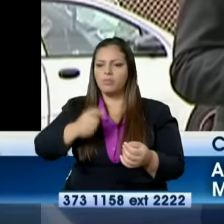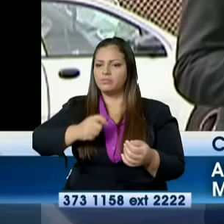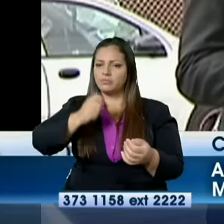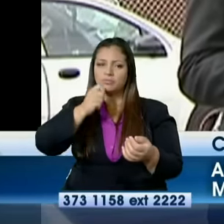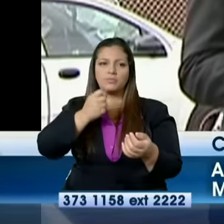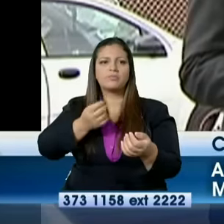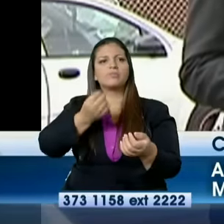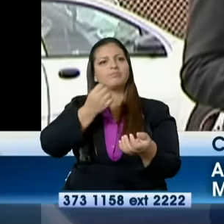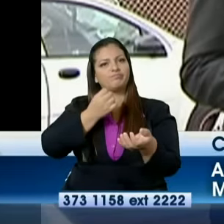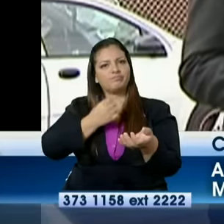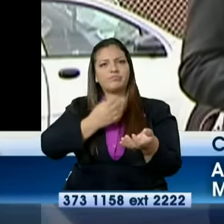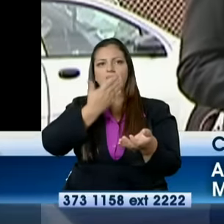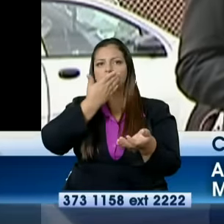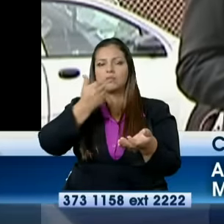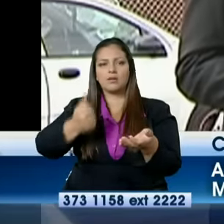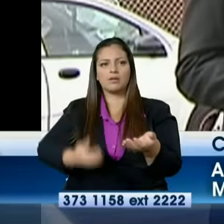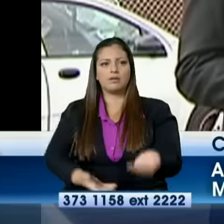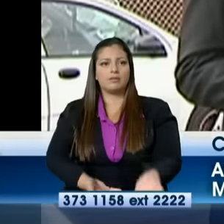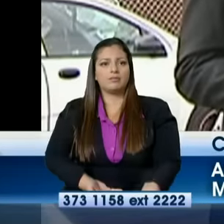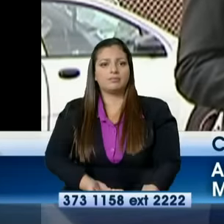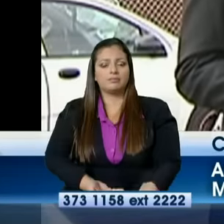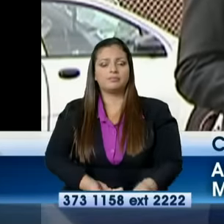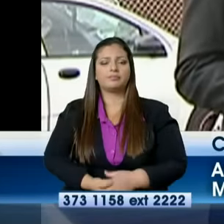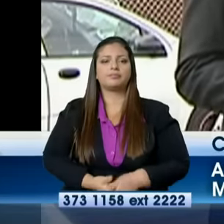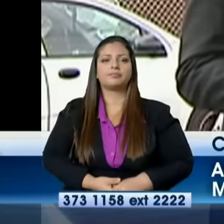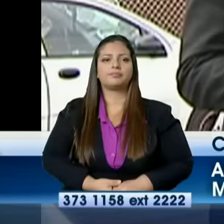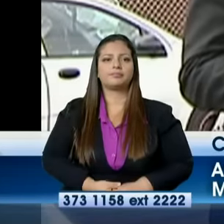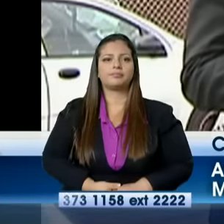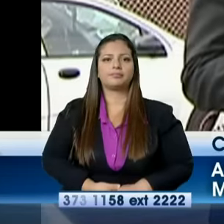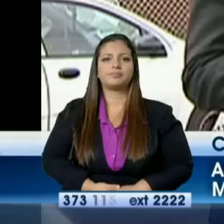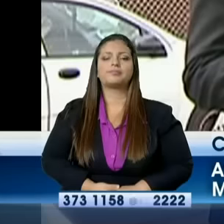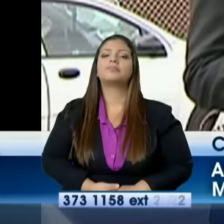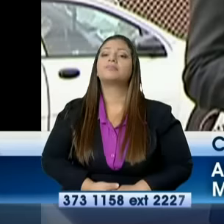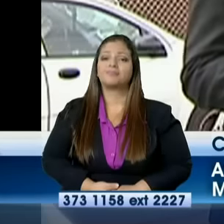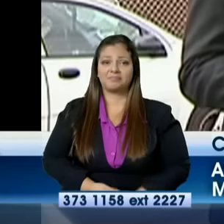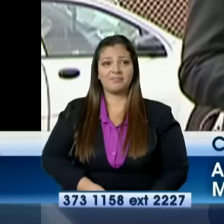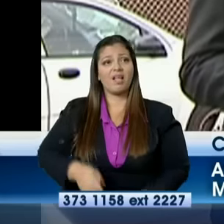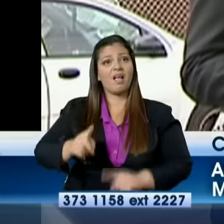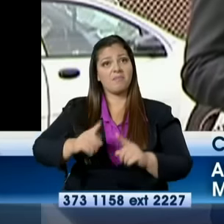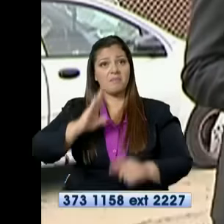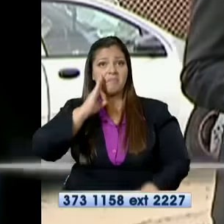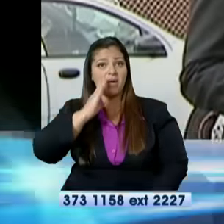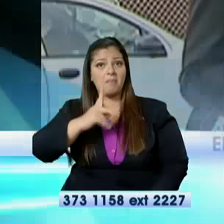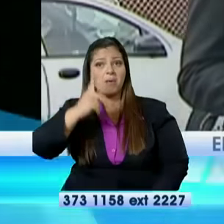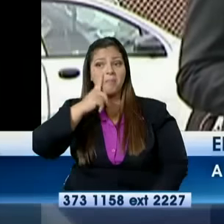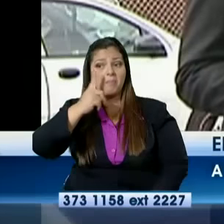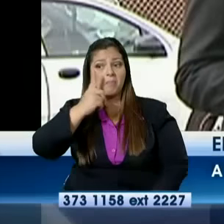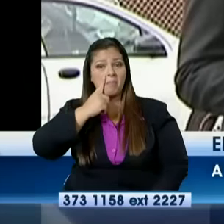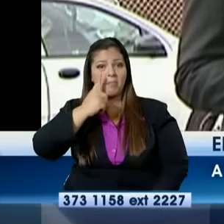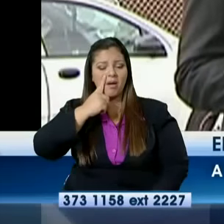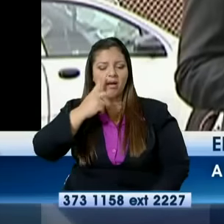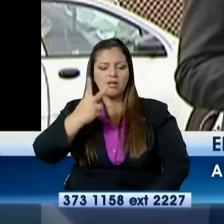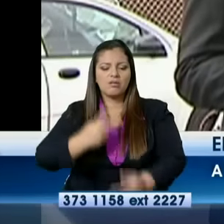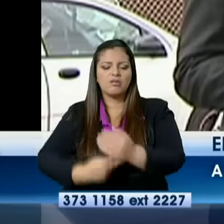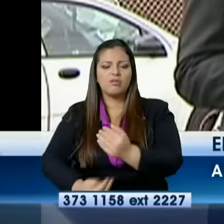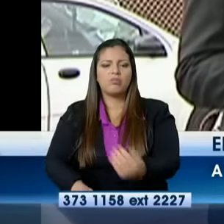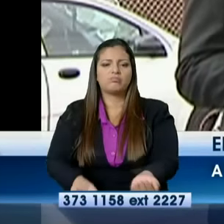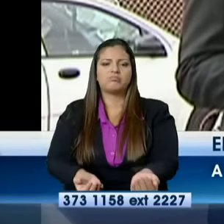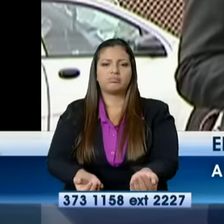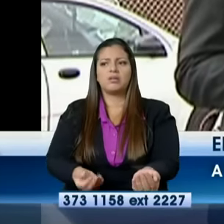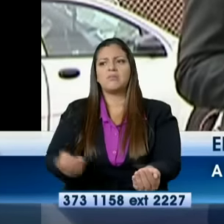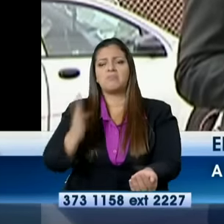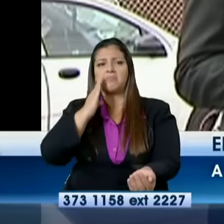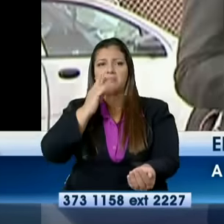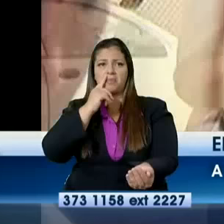con los padres de los niños. A esto se suma que los dos también son adictos a la H, elevando así el nivel de vulnerabilidad en